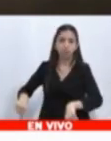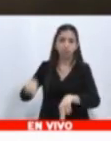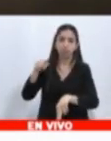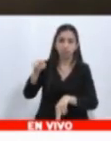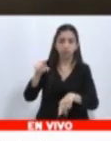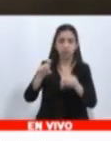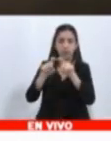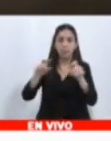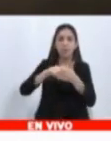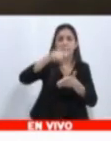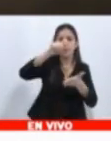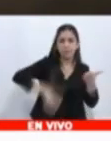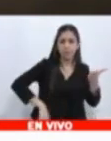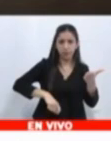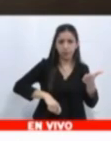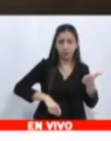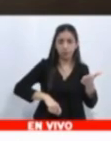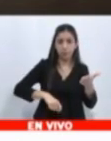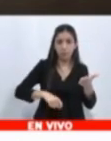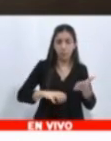el acta